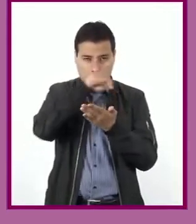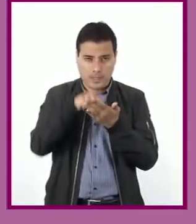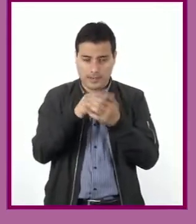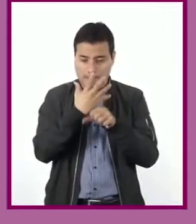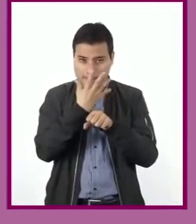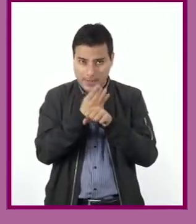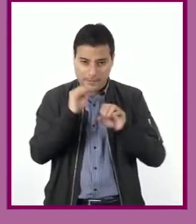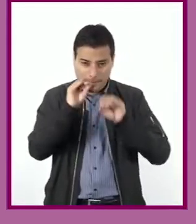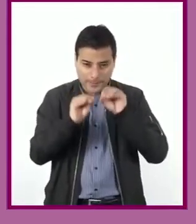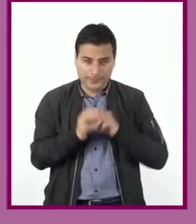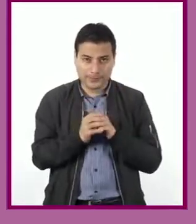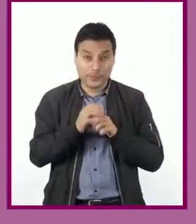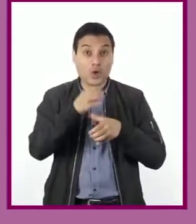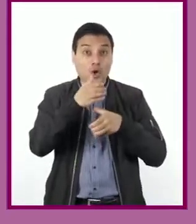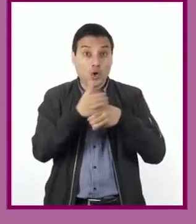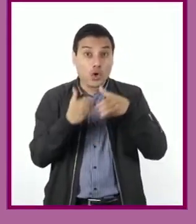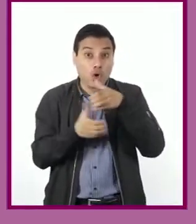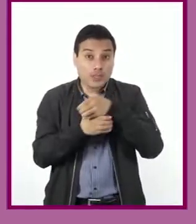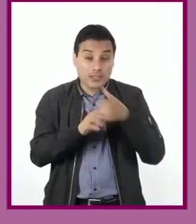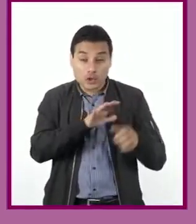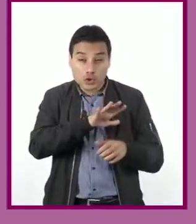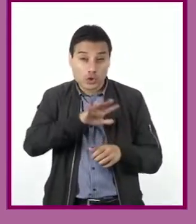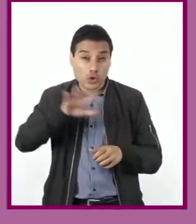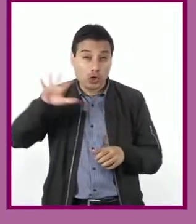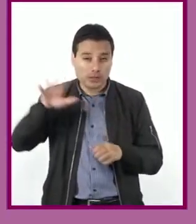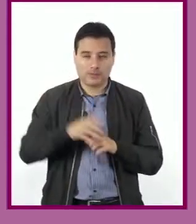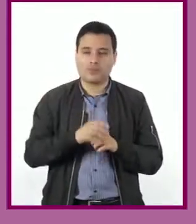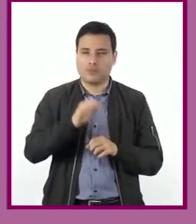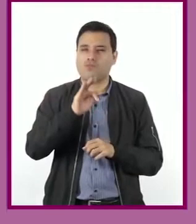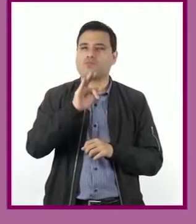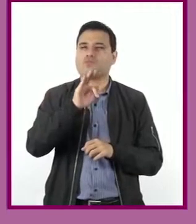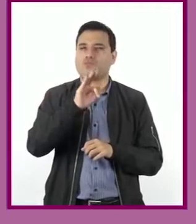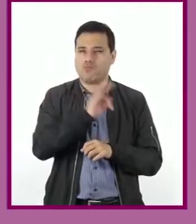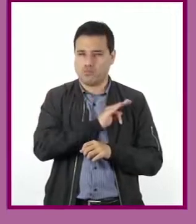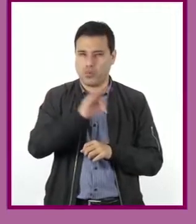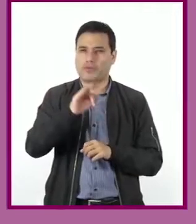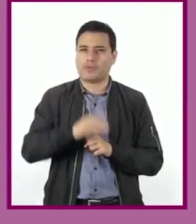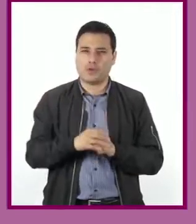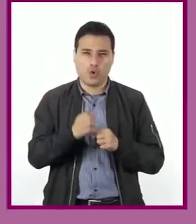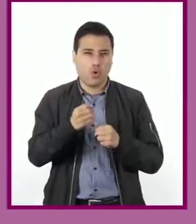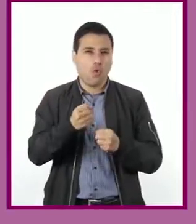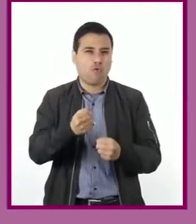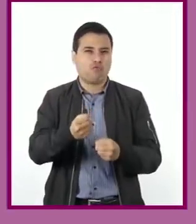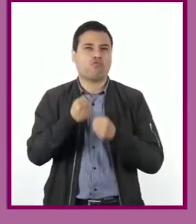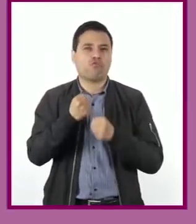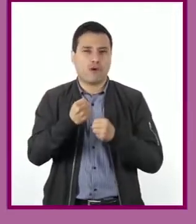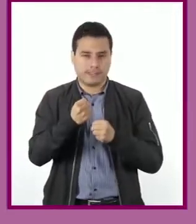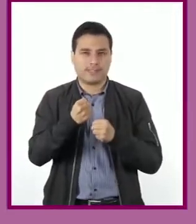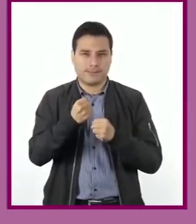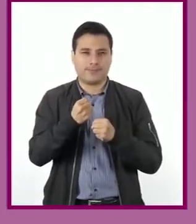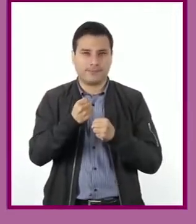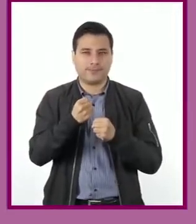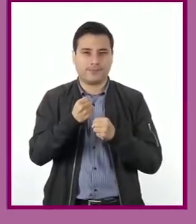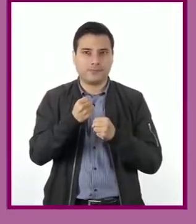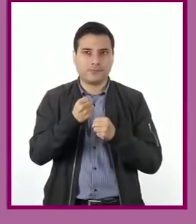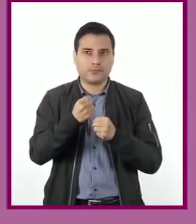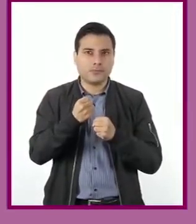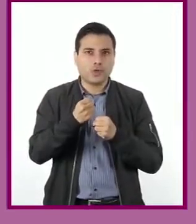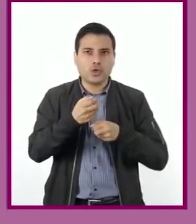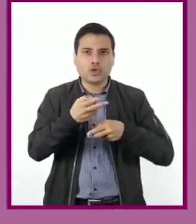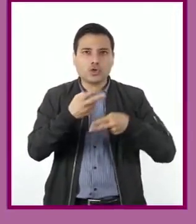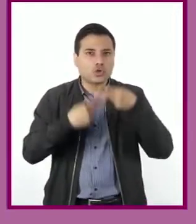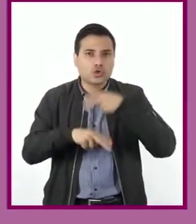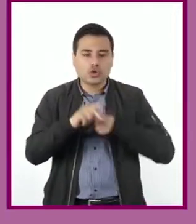cuerpos son capaces de experimentar al menos una fuerza de la cual se puede especificar el punto de